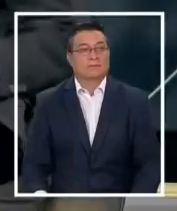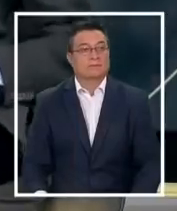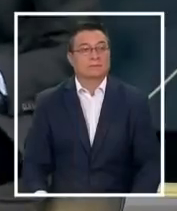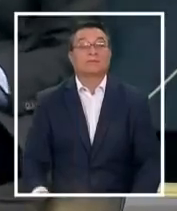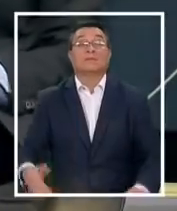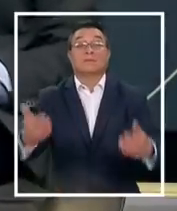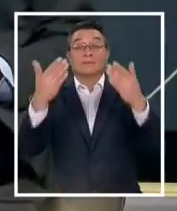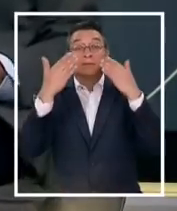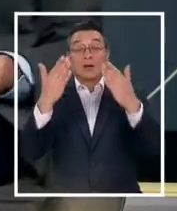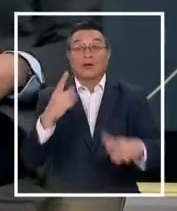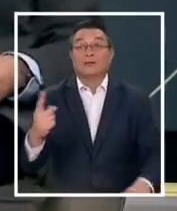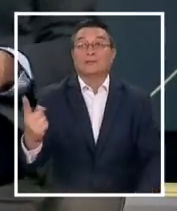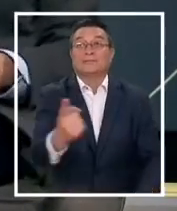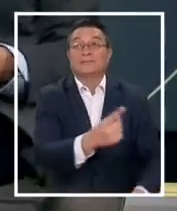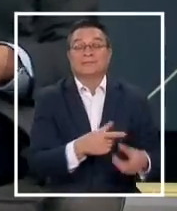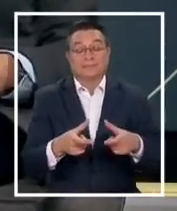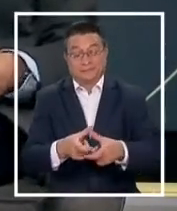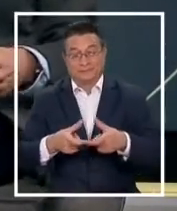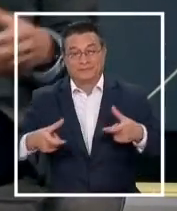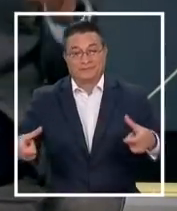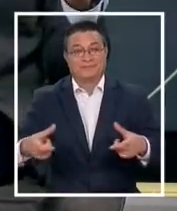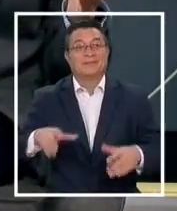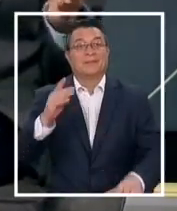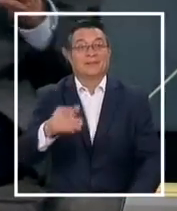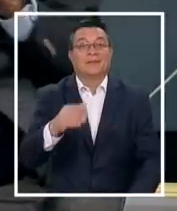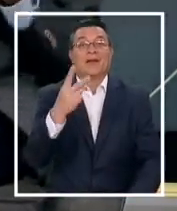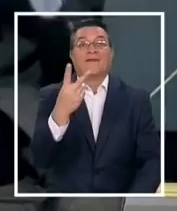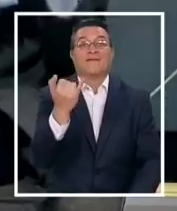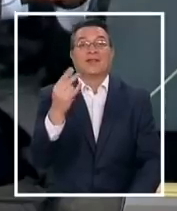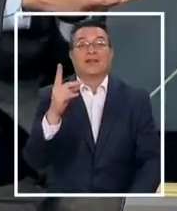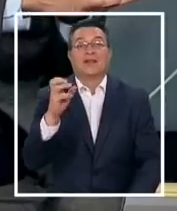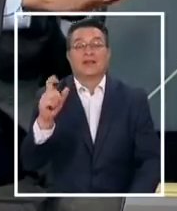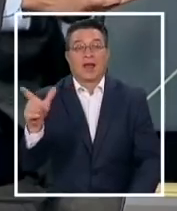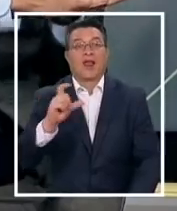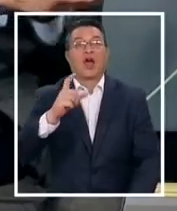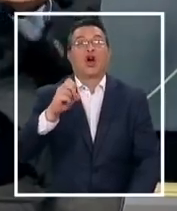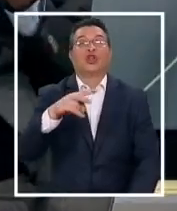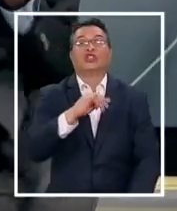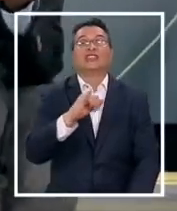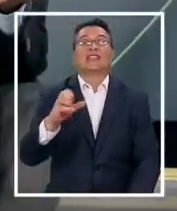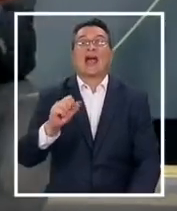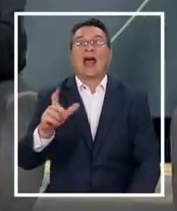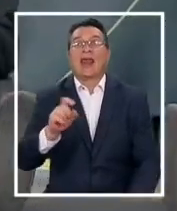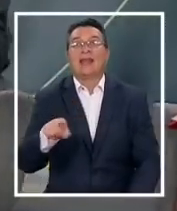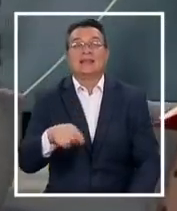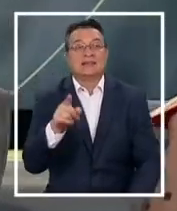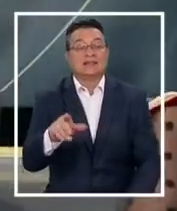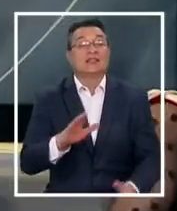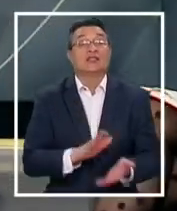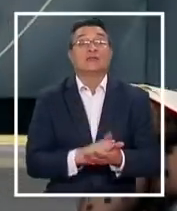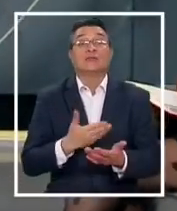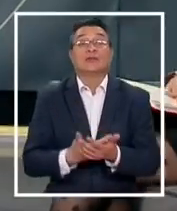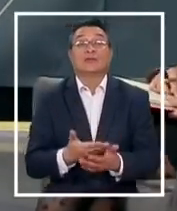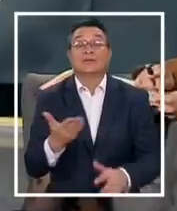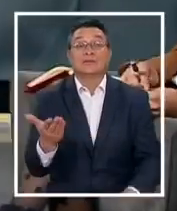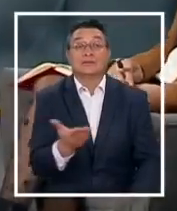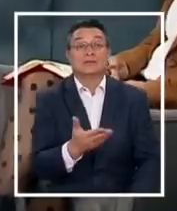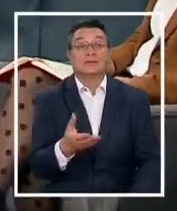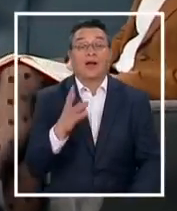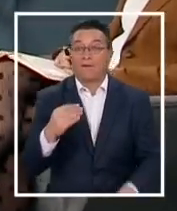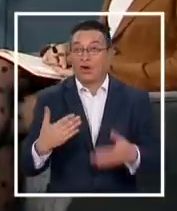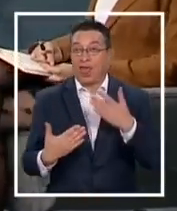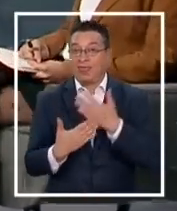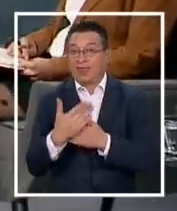Ya, saludamos de inmediato a nuestros panelistas rápidamente. Francisco Vidal, Natalia González, muy buenas. Sí, buena. ¿Qué tal? ¿Sí? Ya no decimos buenos